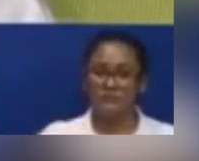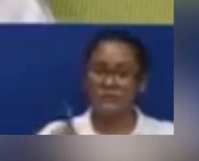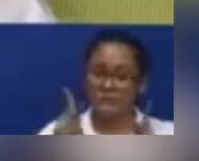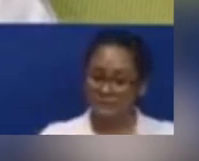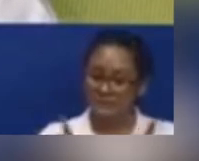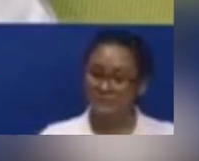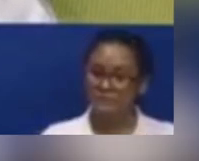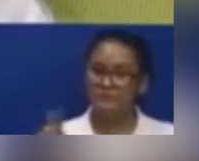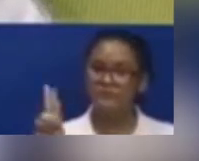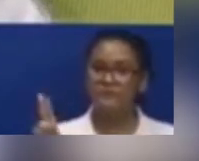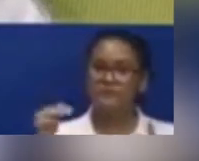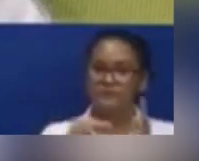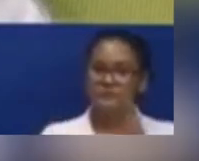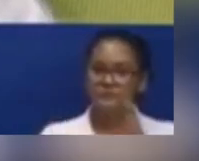de